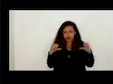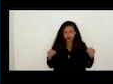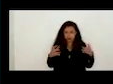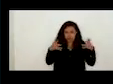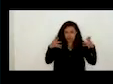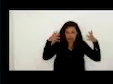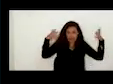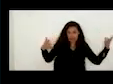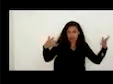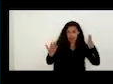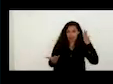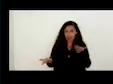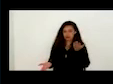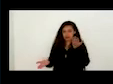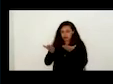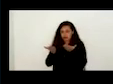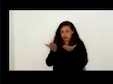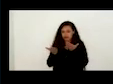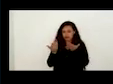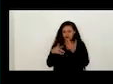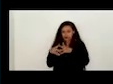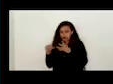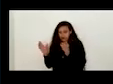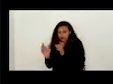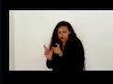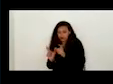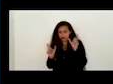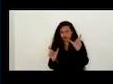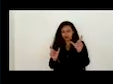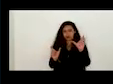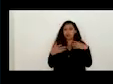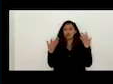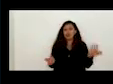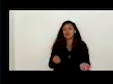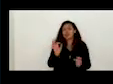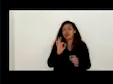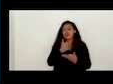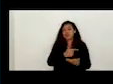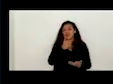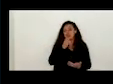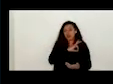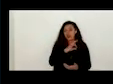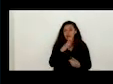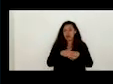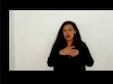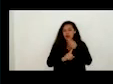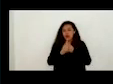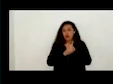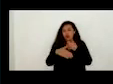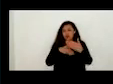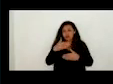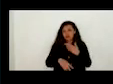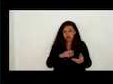con un estándar. Las porciones que damos de ciertas de grasas que pudieran generar un problema mayor de salud que beneficio.